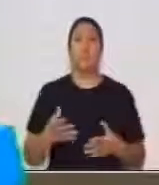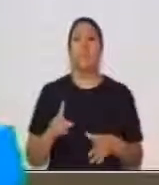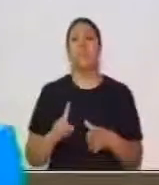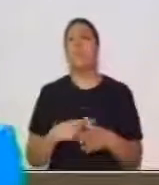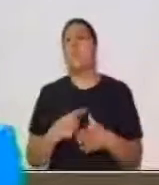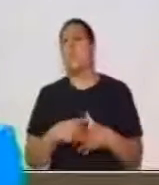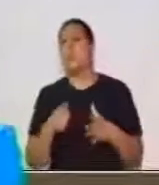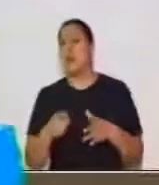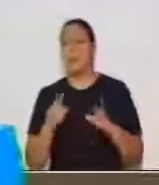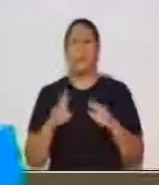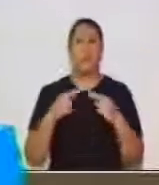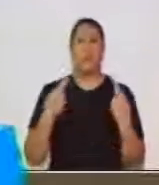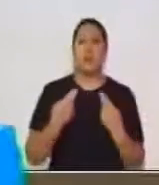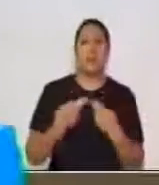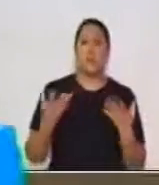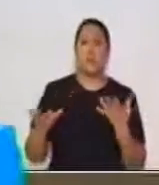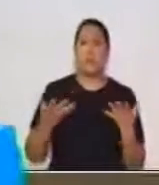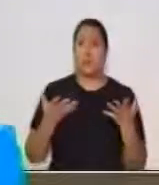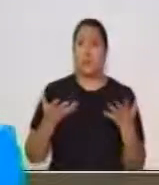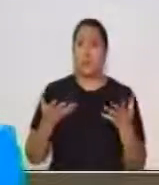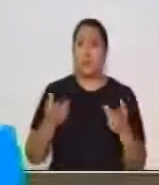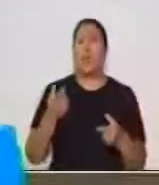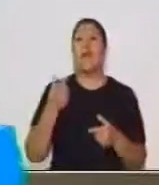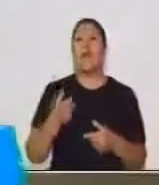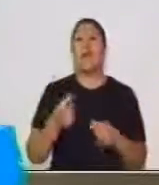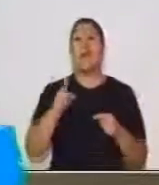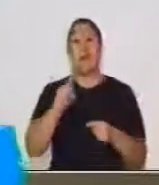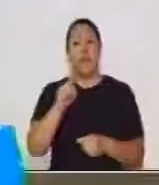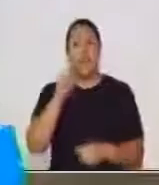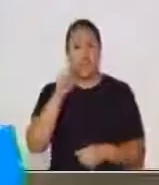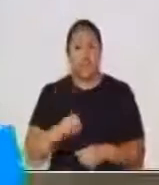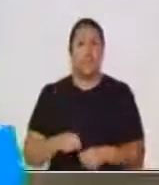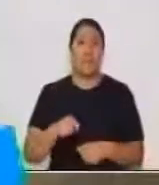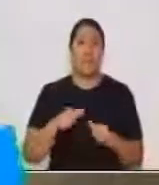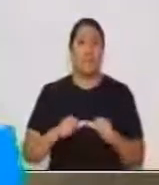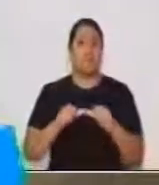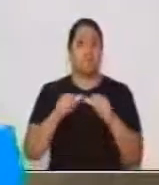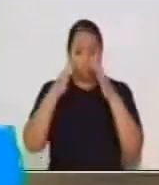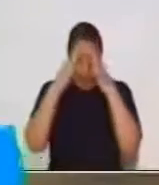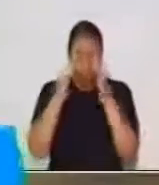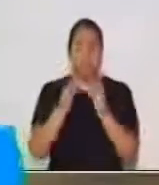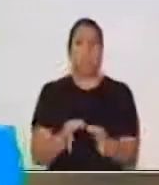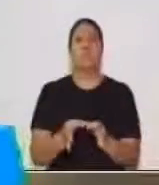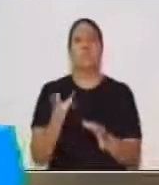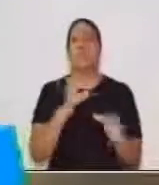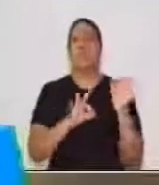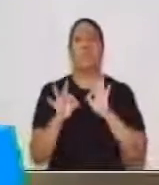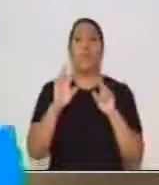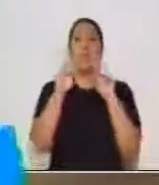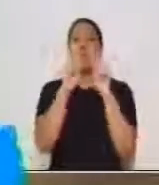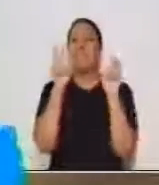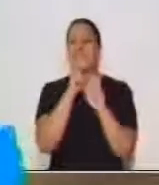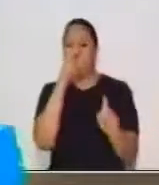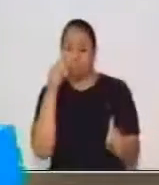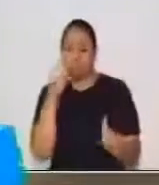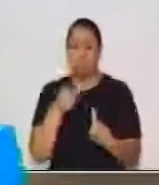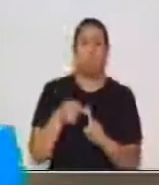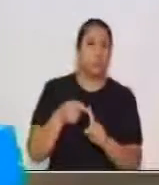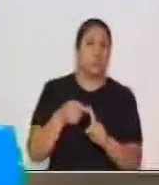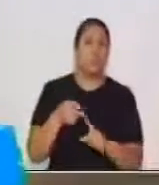reuniones es porque se busca llegar a un consenso o a un acuerdo sobre algún tema en específico